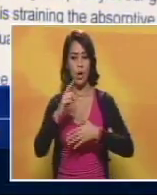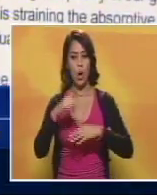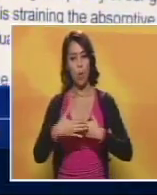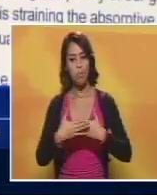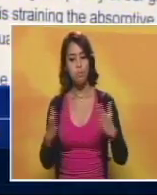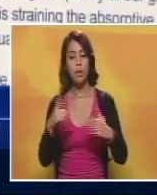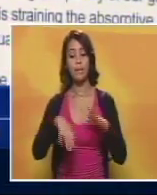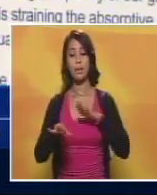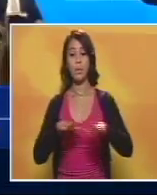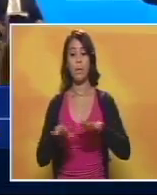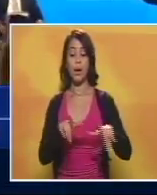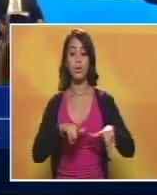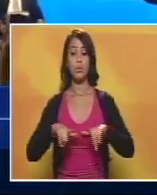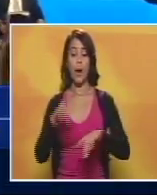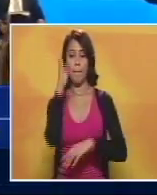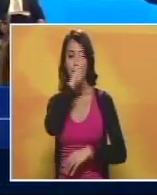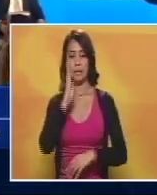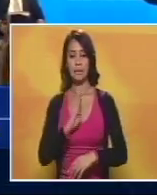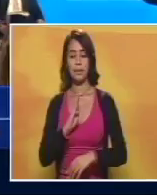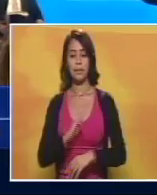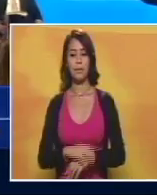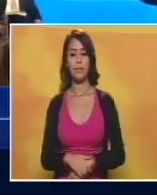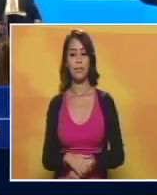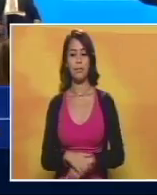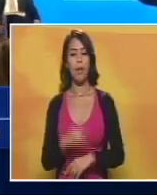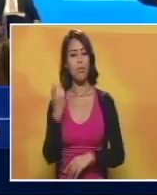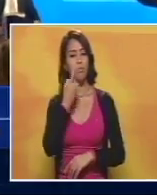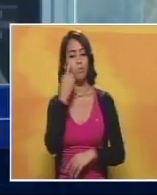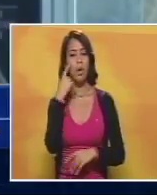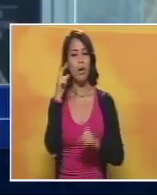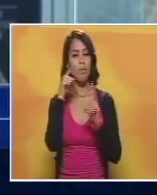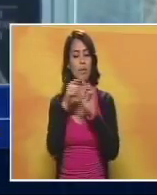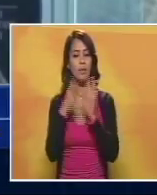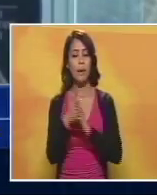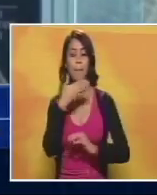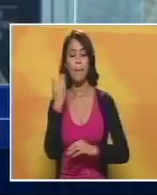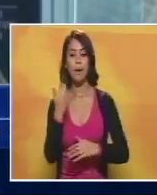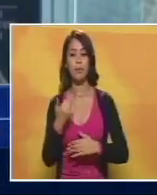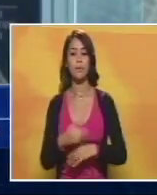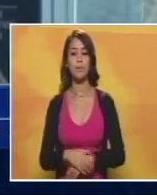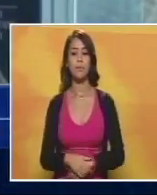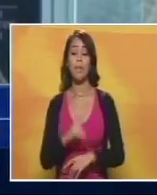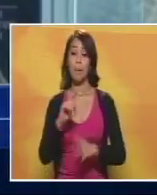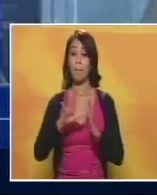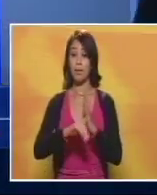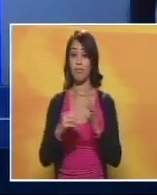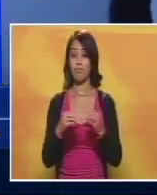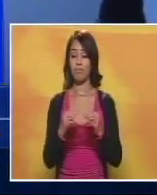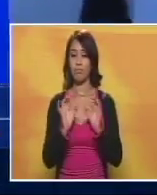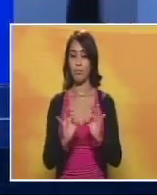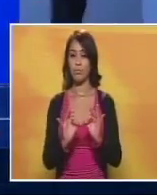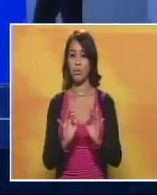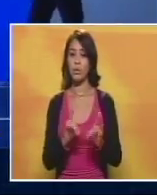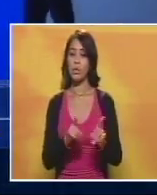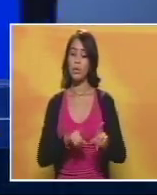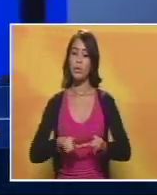mostró preocupado ante la creciente deserción estudiantil que va desolando las aulas de la máxima casa de estudio. Asegura que gran parte de ellos se inscriben,